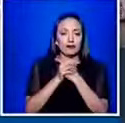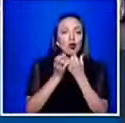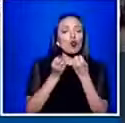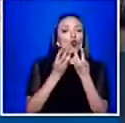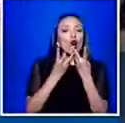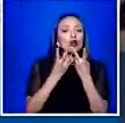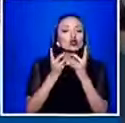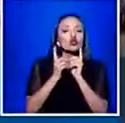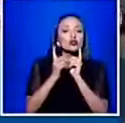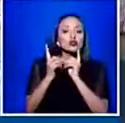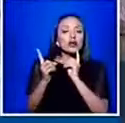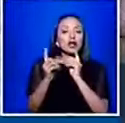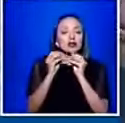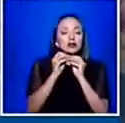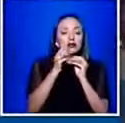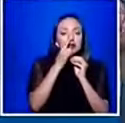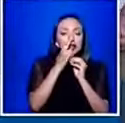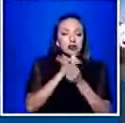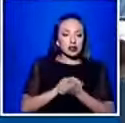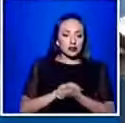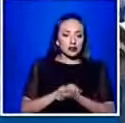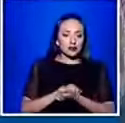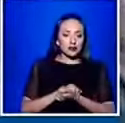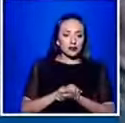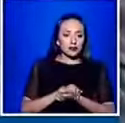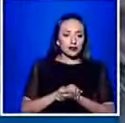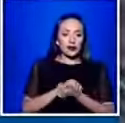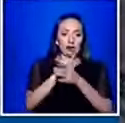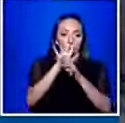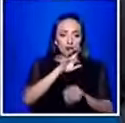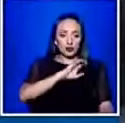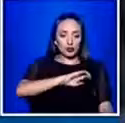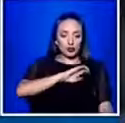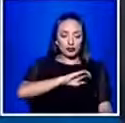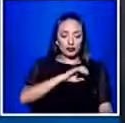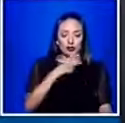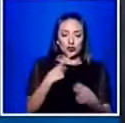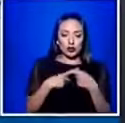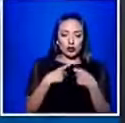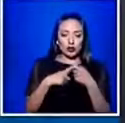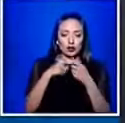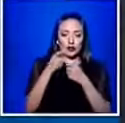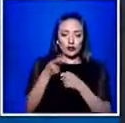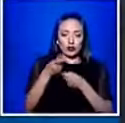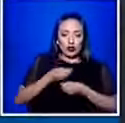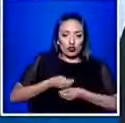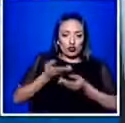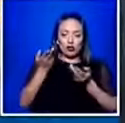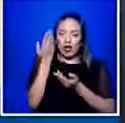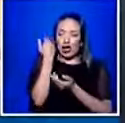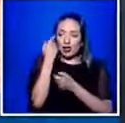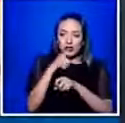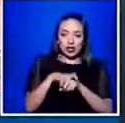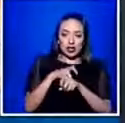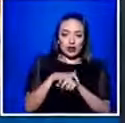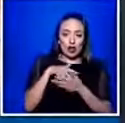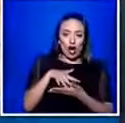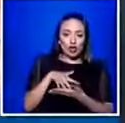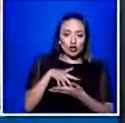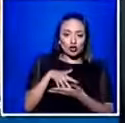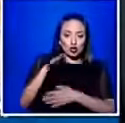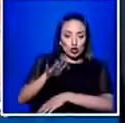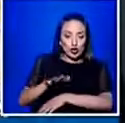¿Cuántos estudiantes y qué es lo interesante de esto? Bueno, el municipio de Quito ha levantado esta oferta ya desde hace muchos años y es una